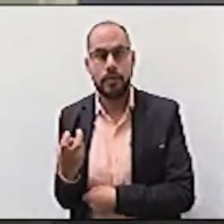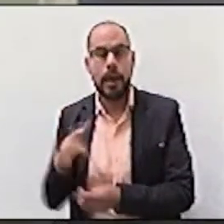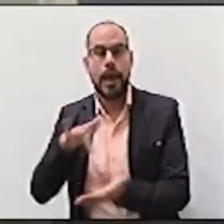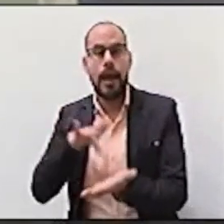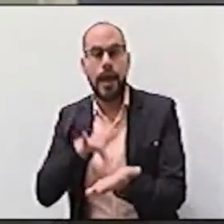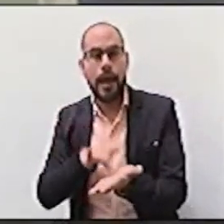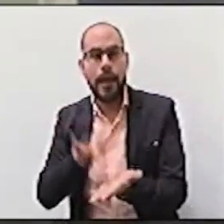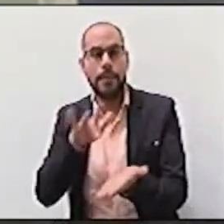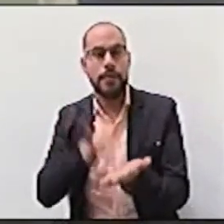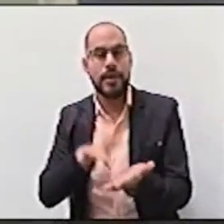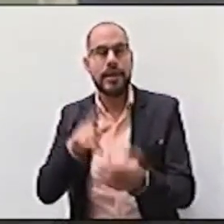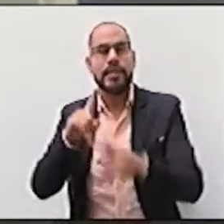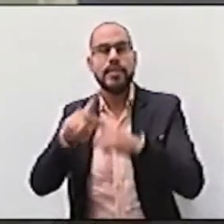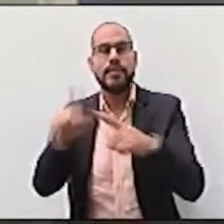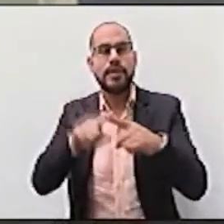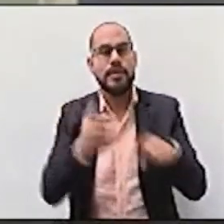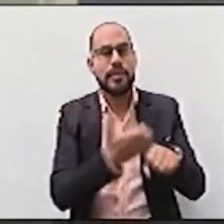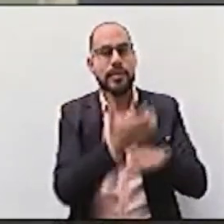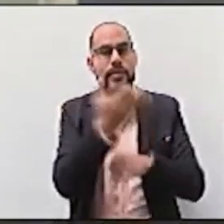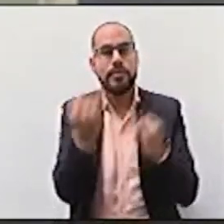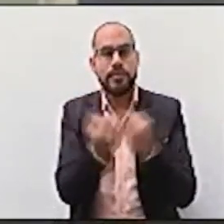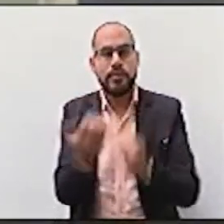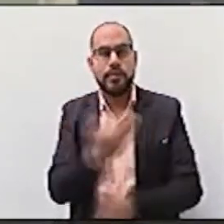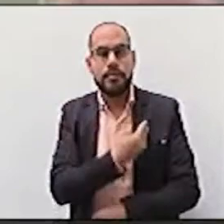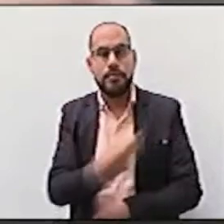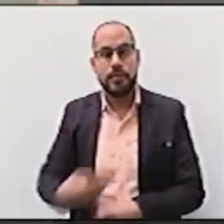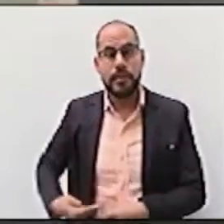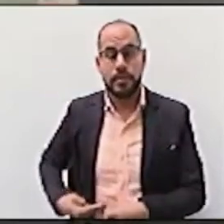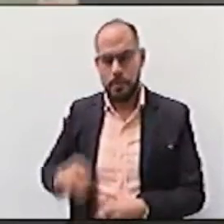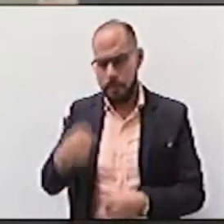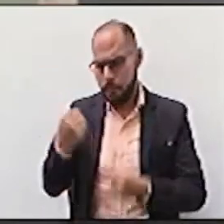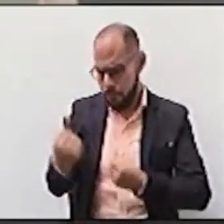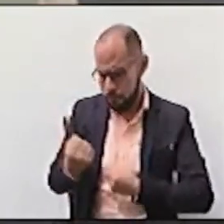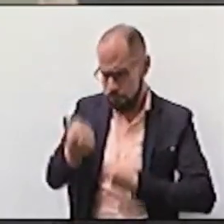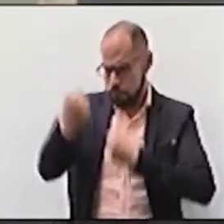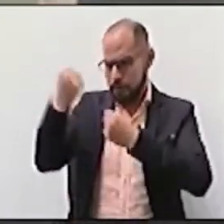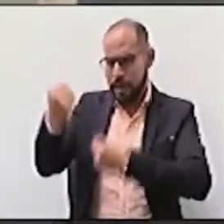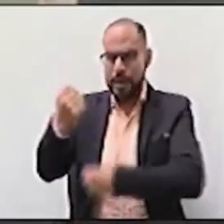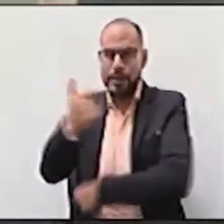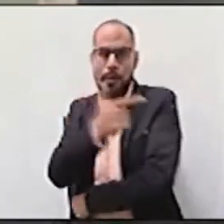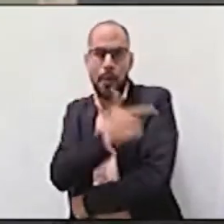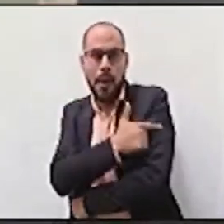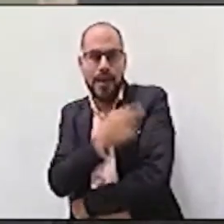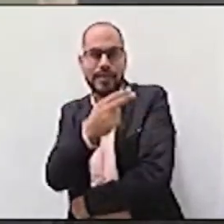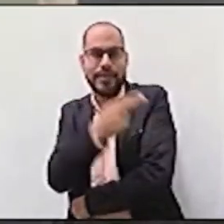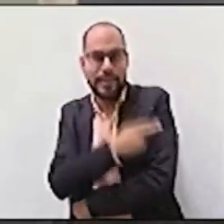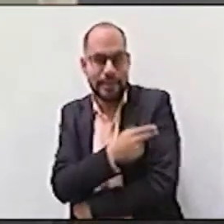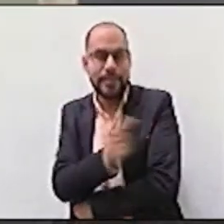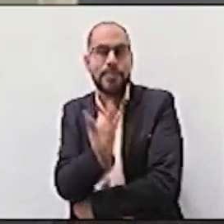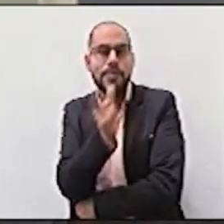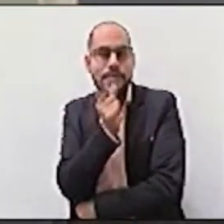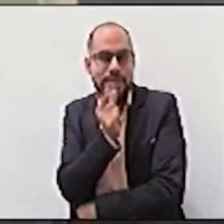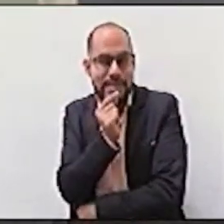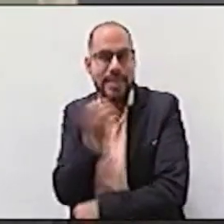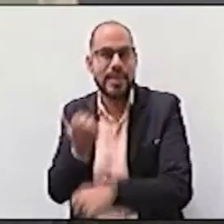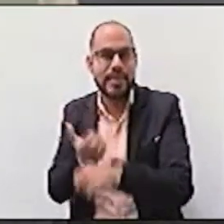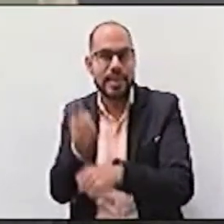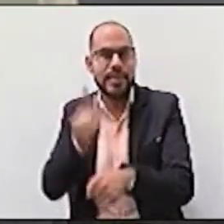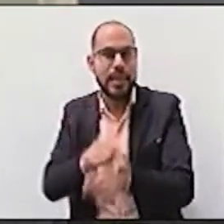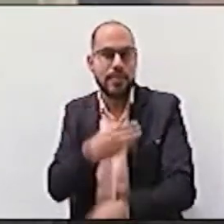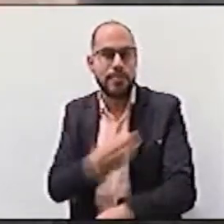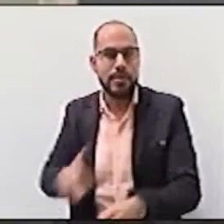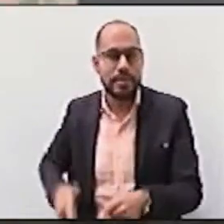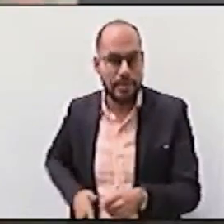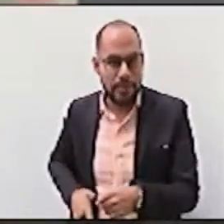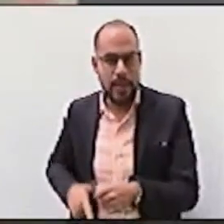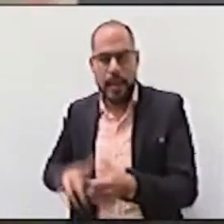apoyando a los estados y a los municipios y que vayan fortaleciendo a las policías estatales, municipales,